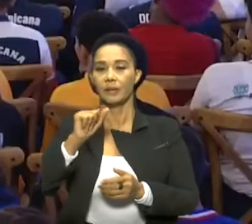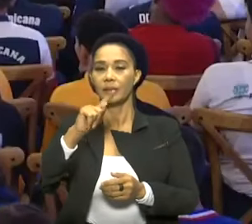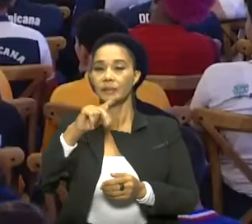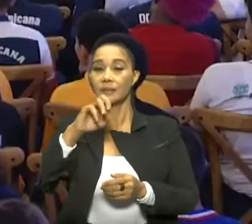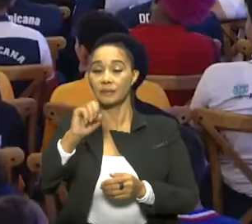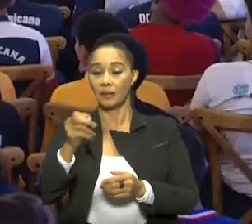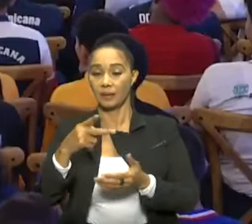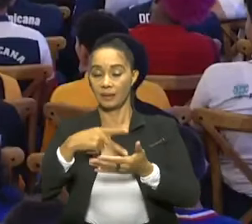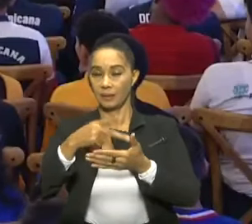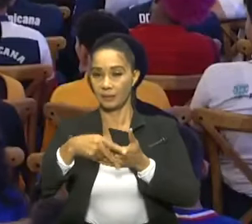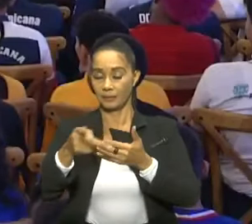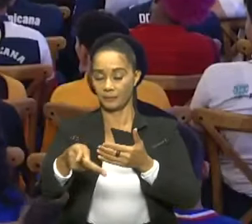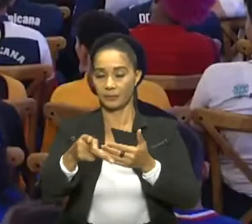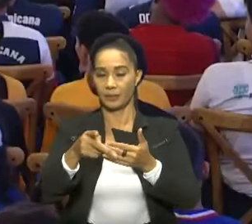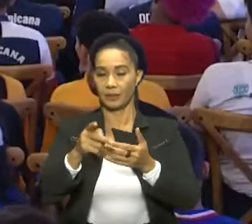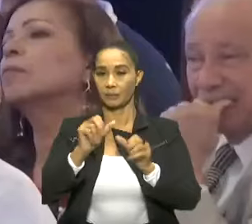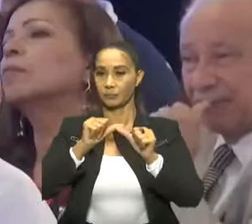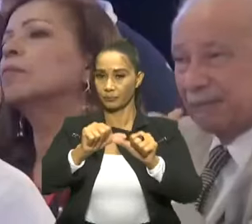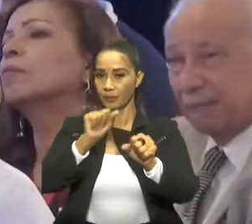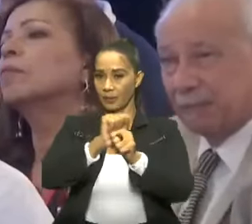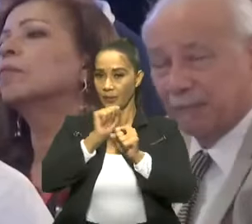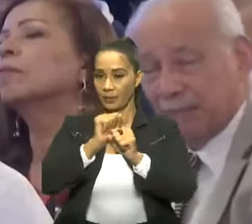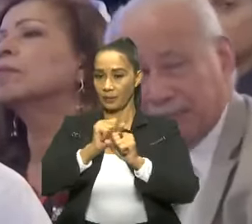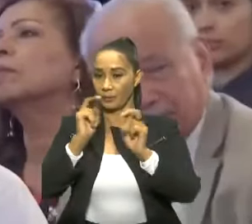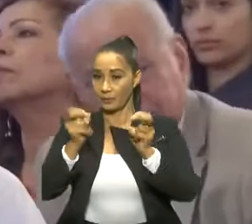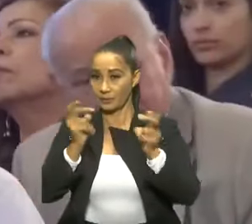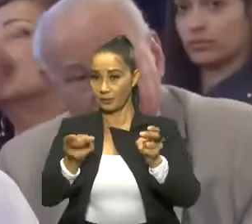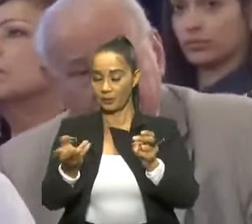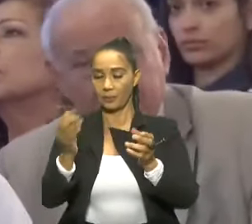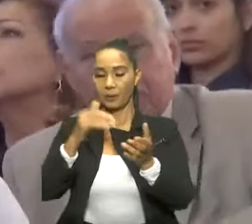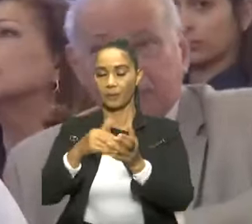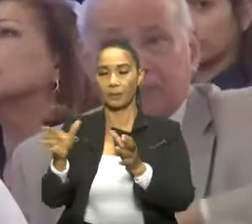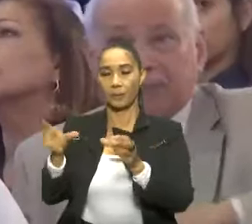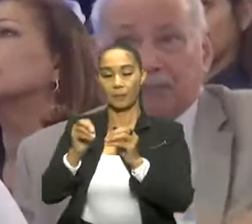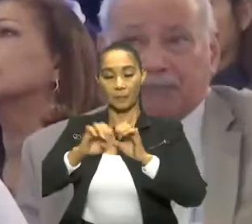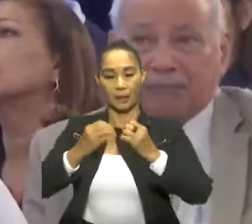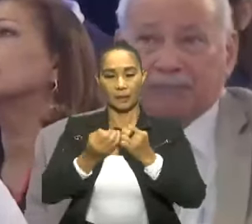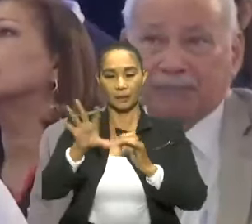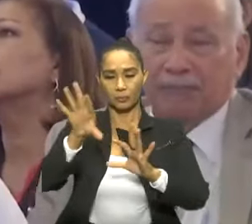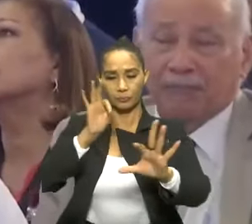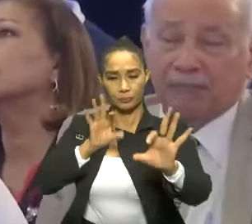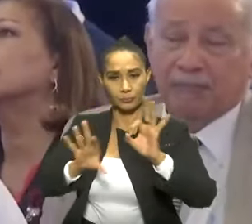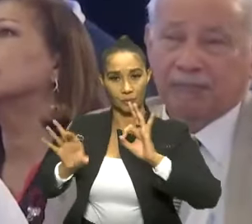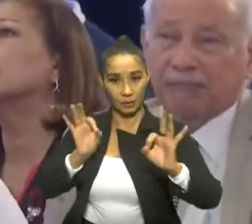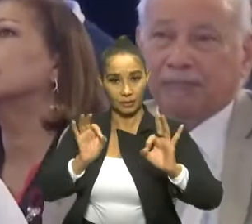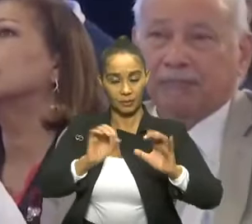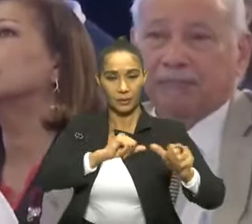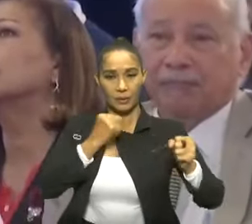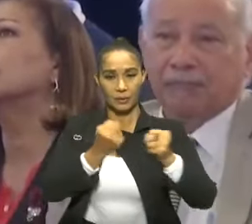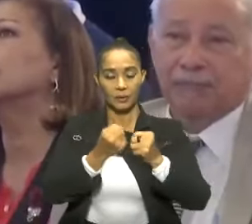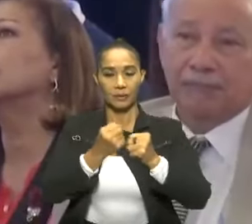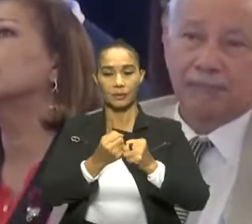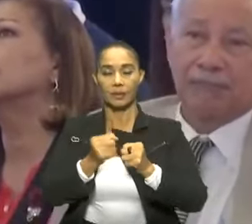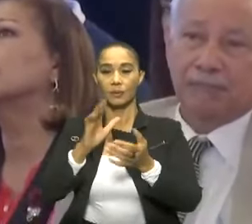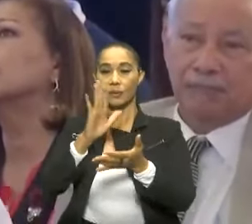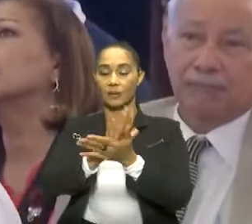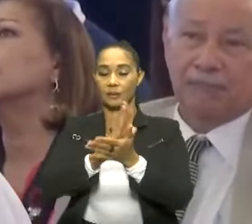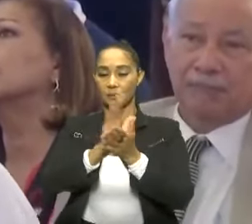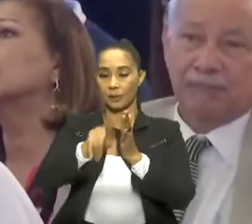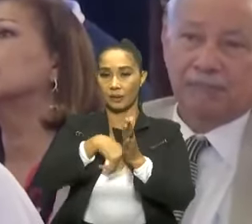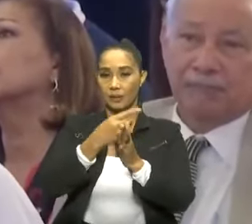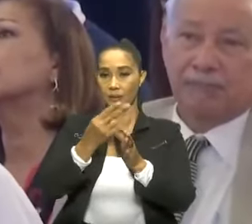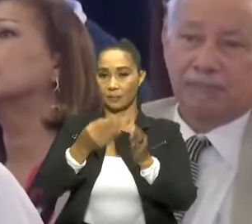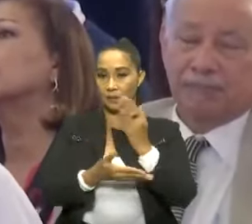también estamos trabajando en ese tema. Se están de nuevo adquiriendo más equipos. Estamos fortaleciendo los politécnicos, adquiriéndole